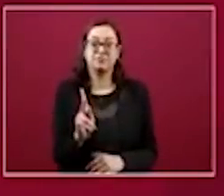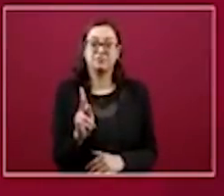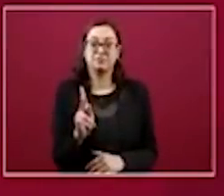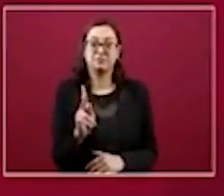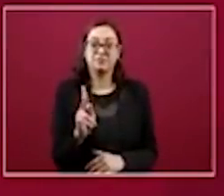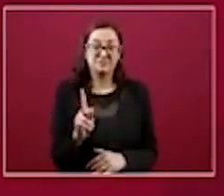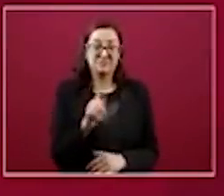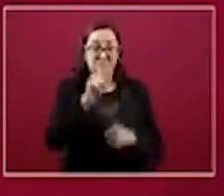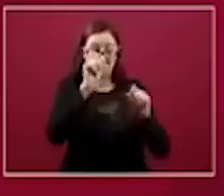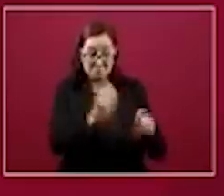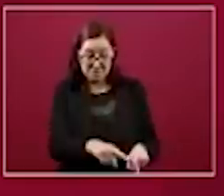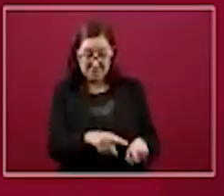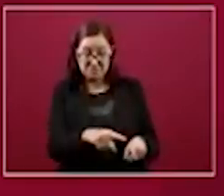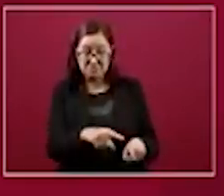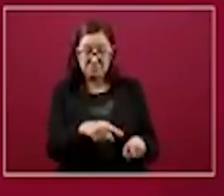a